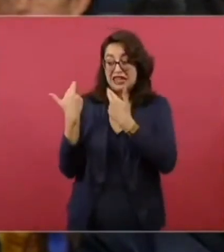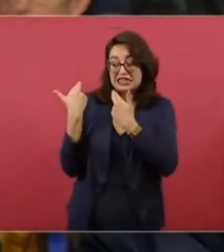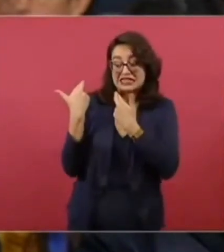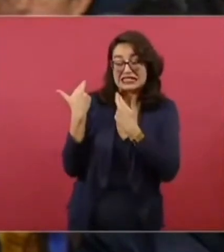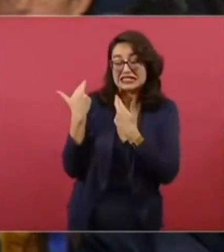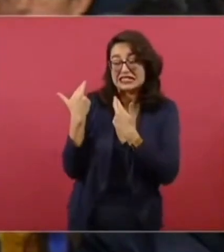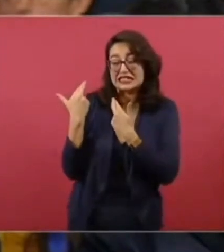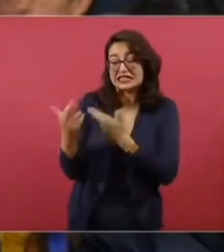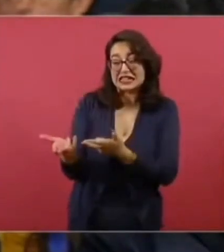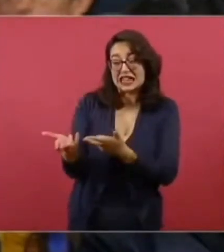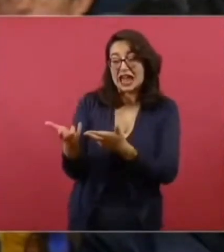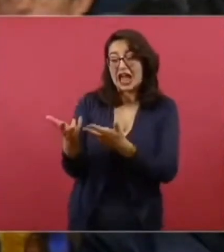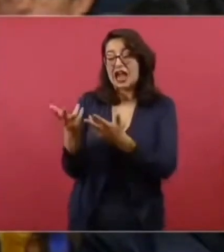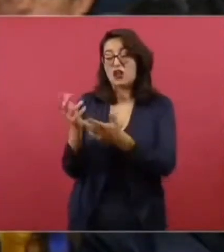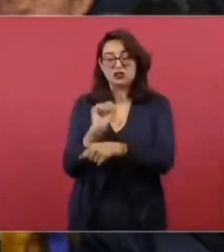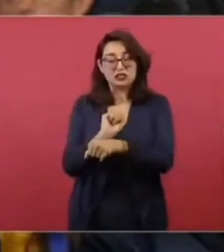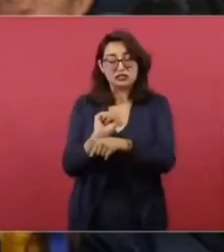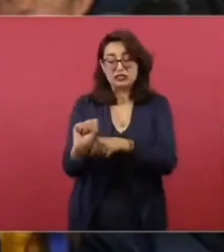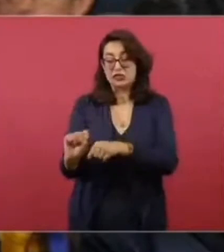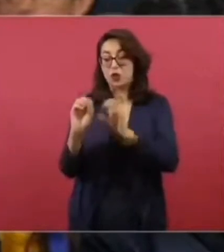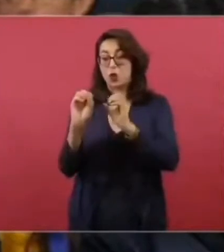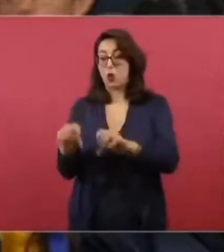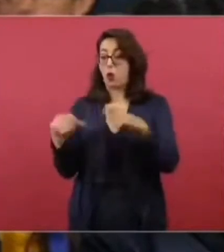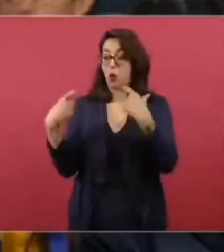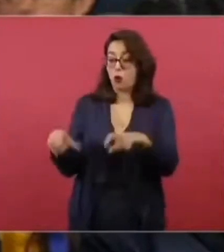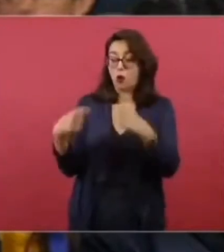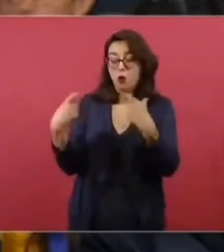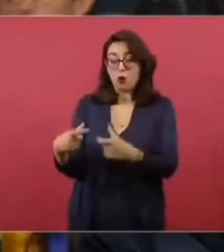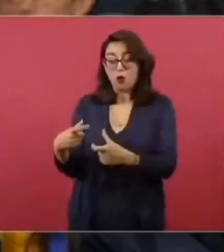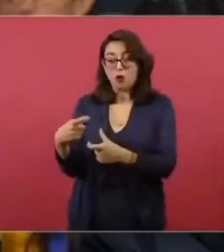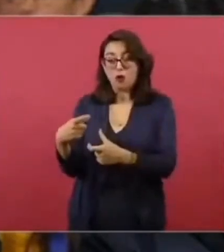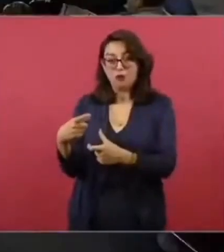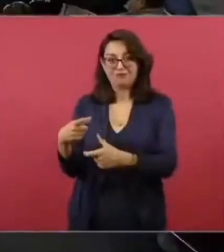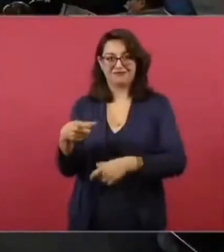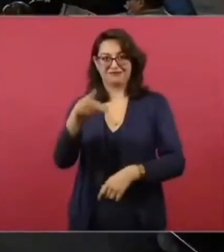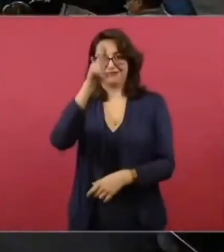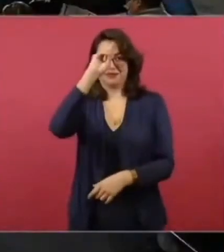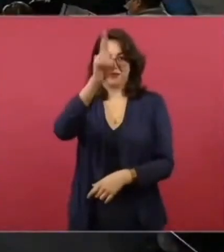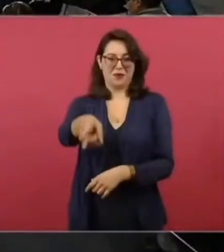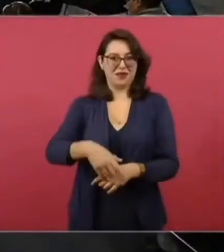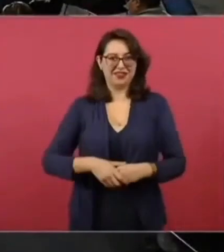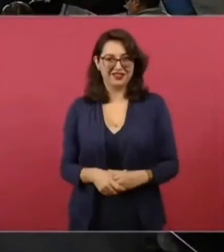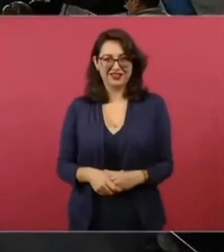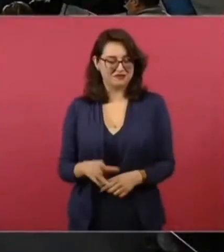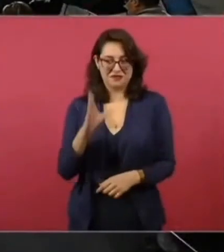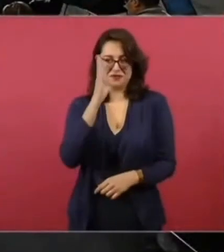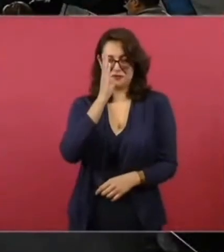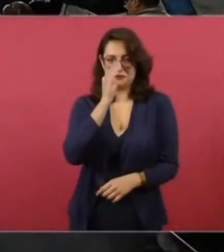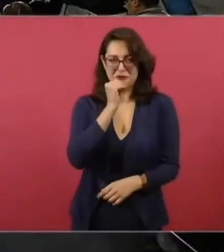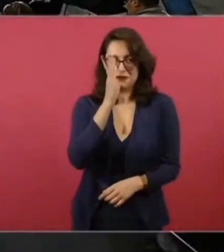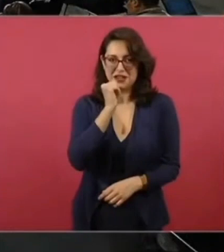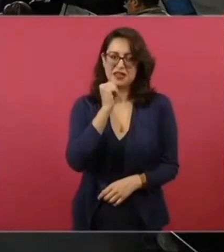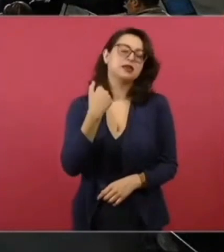muy simbólico que sea, hasta, por supuesto, grandes sumas de dinero. Sin embargo, Mexicanos contra la Corrupción y la